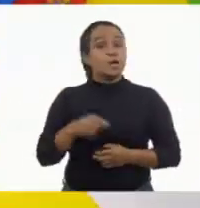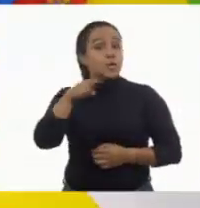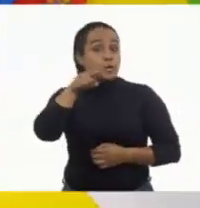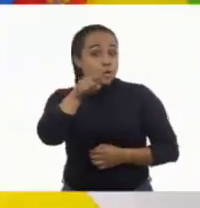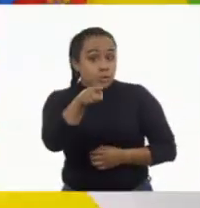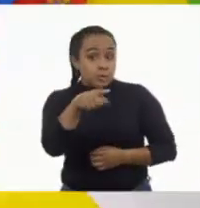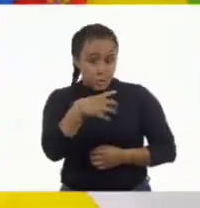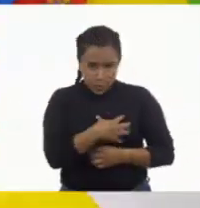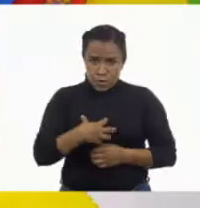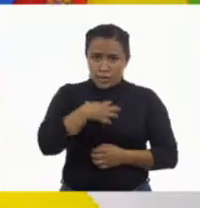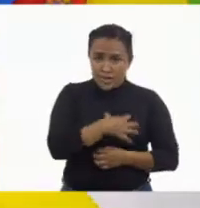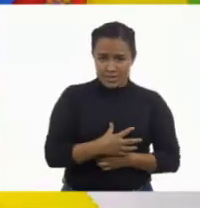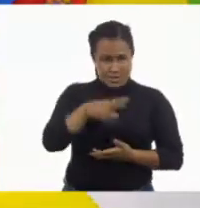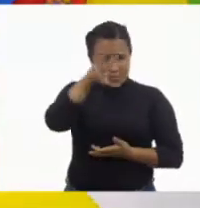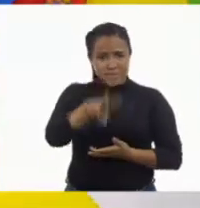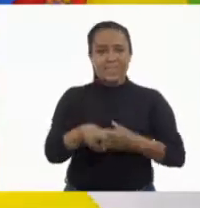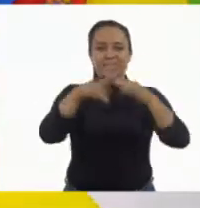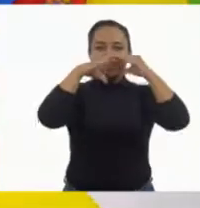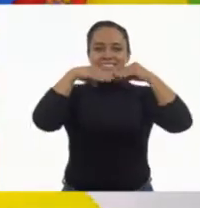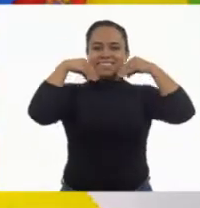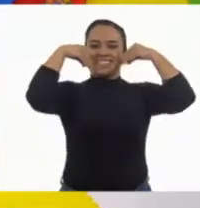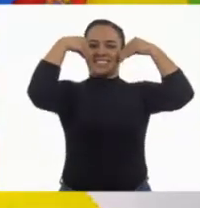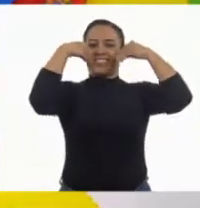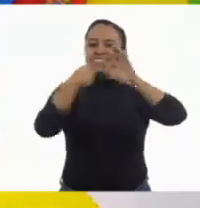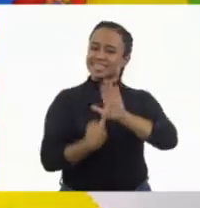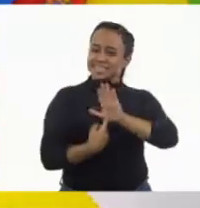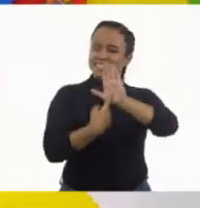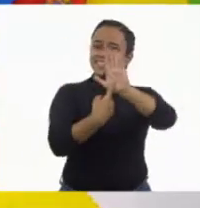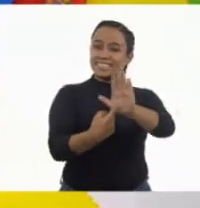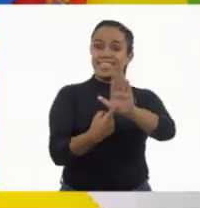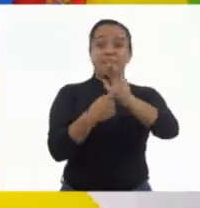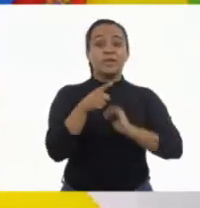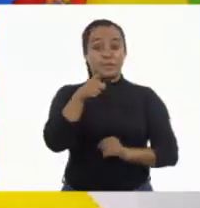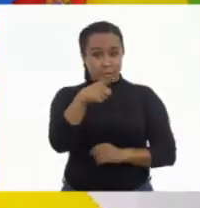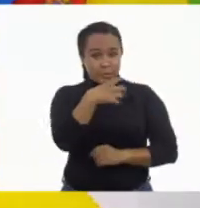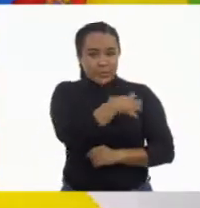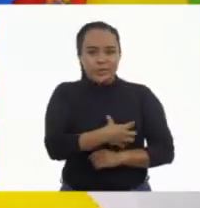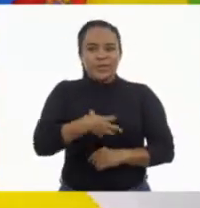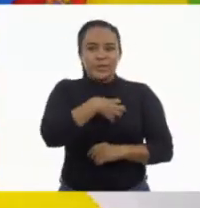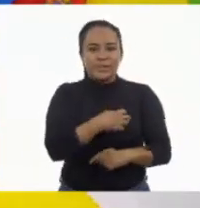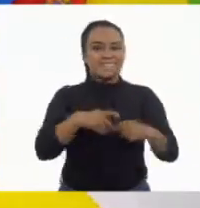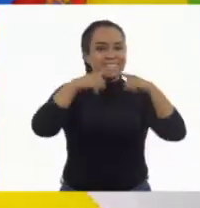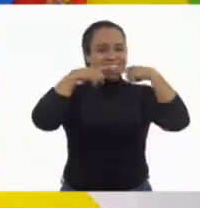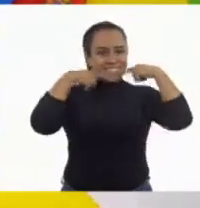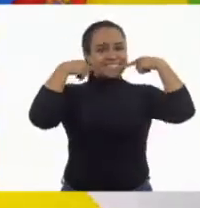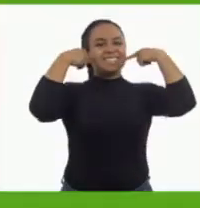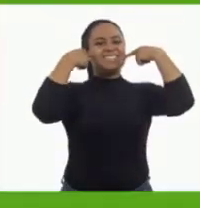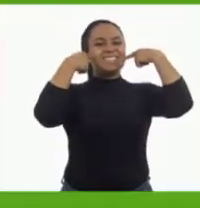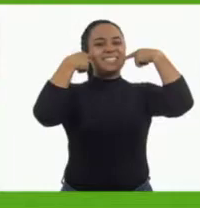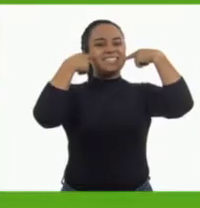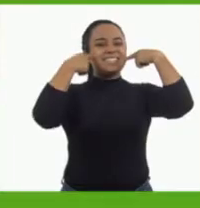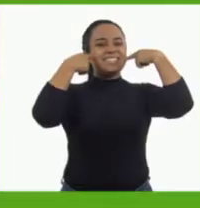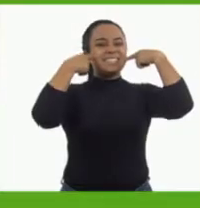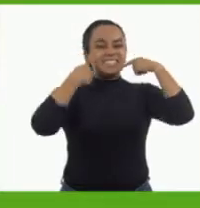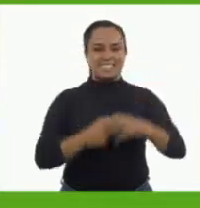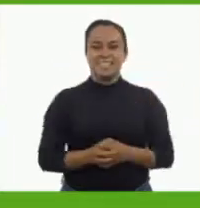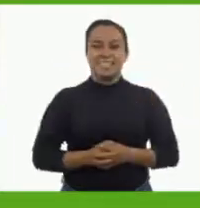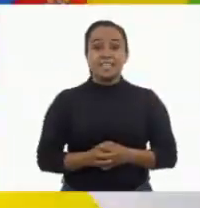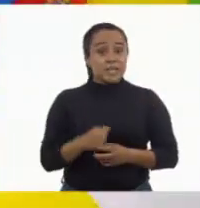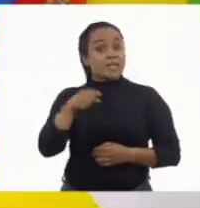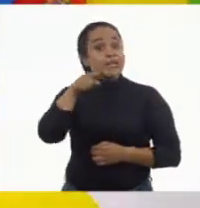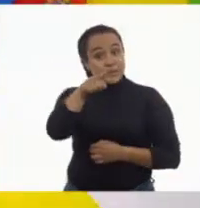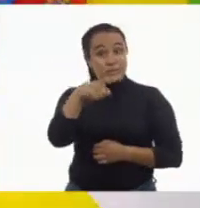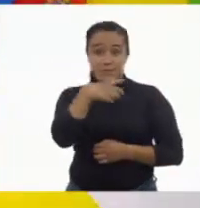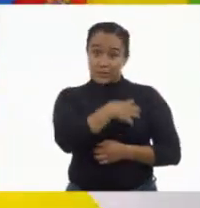en verdad estás contento, tu sonrisa es el reflejo. Estás contento y tú sabes sonreír. Si